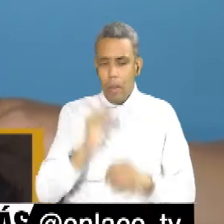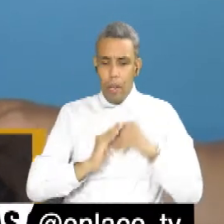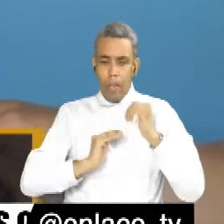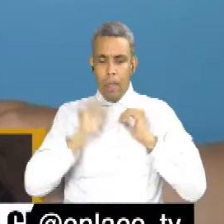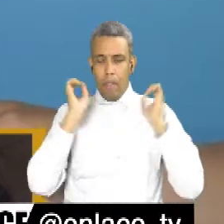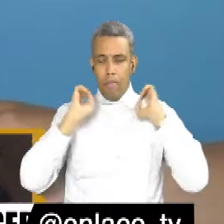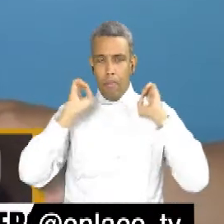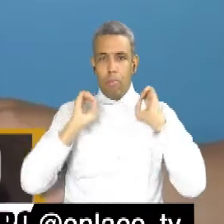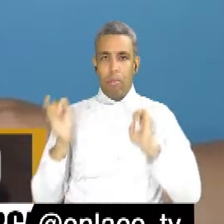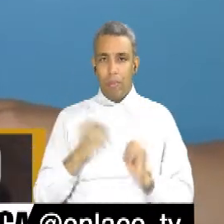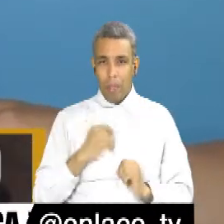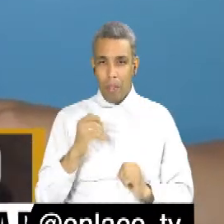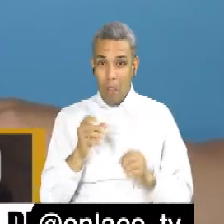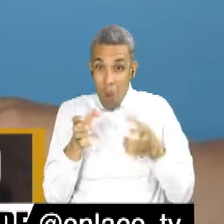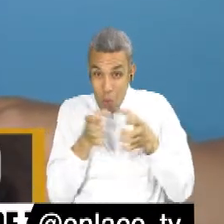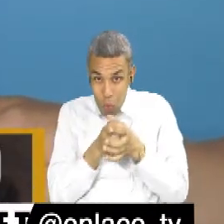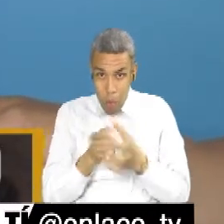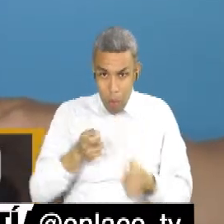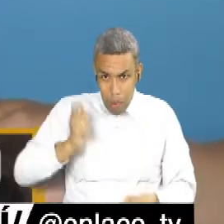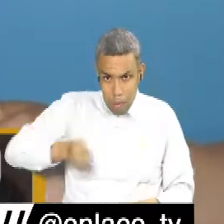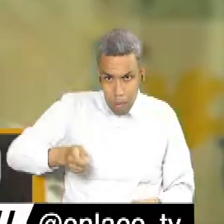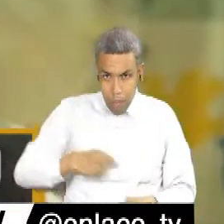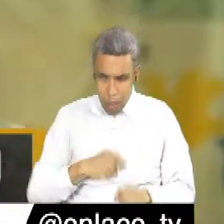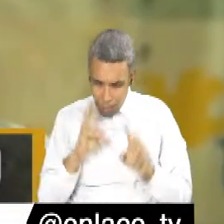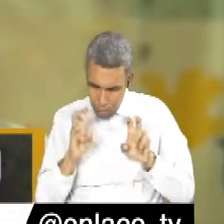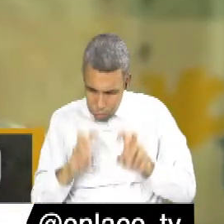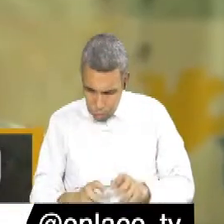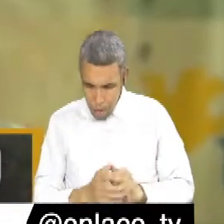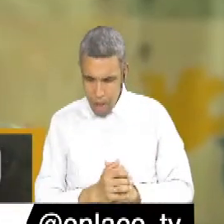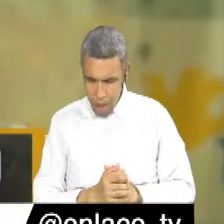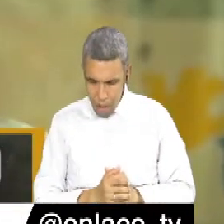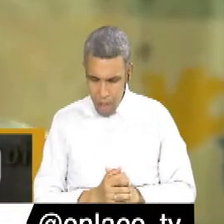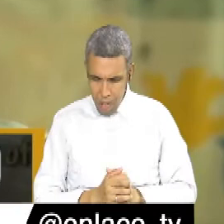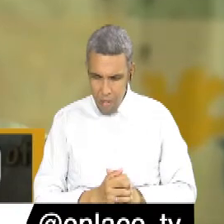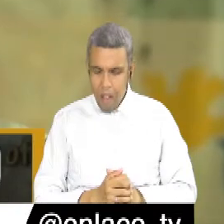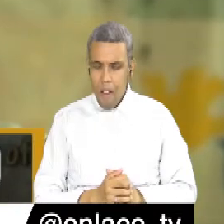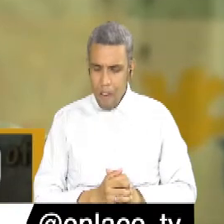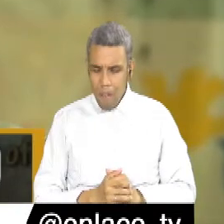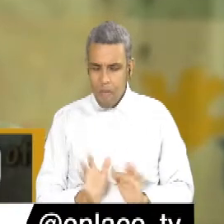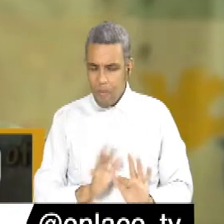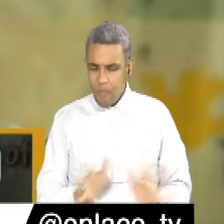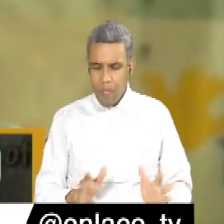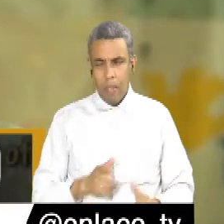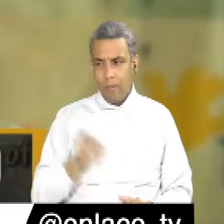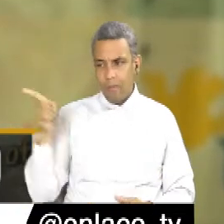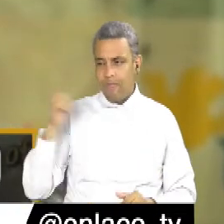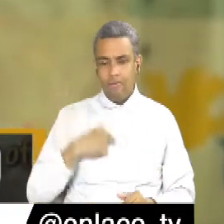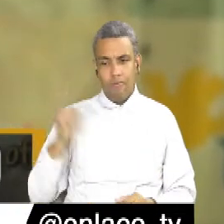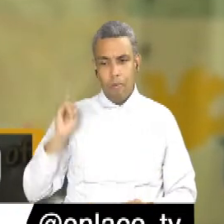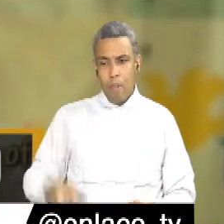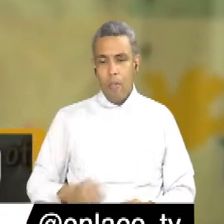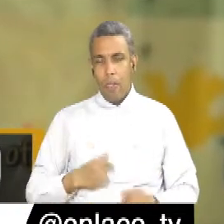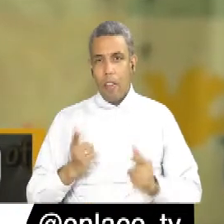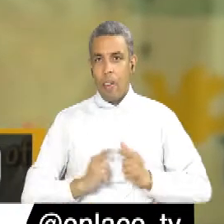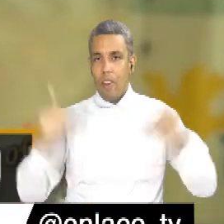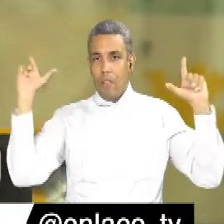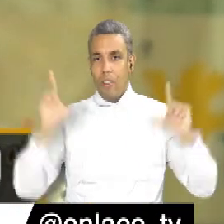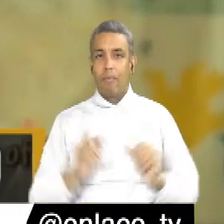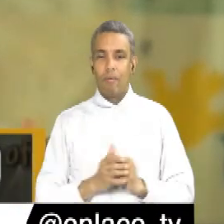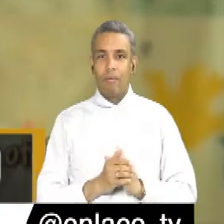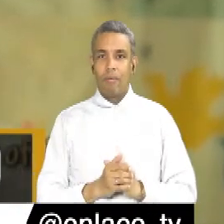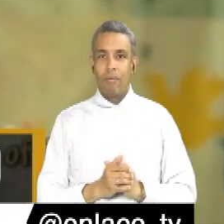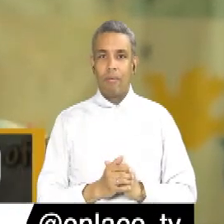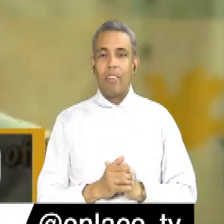inmediata del compañero. Tengo entendido por las redes sociales que para el día martes se hará